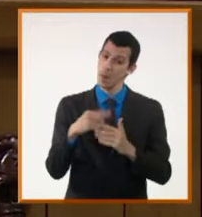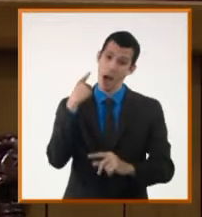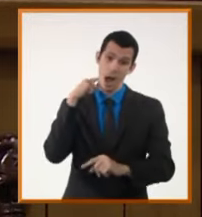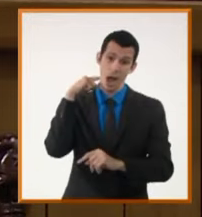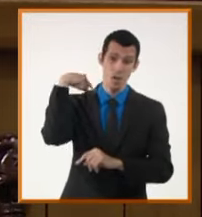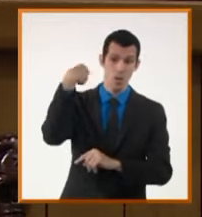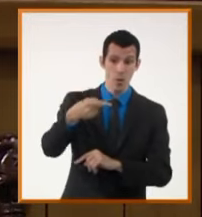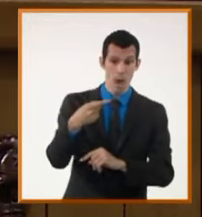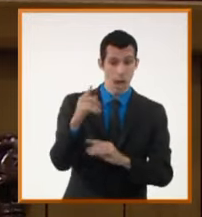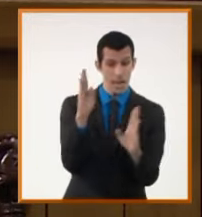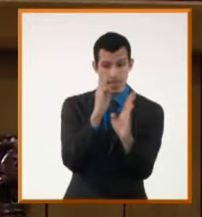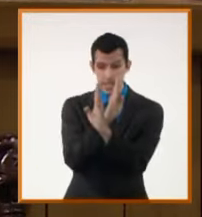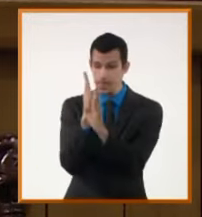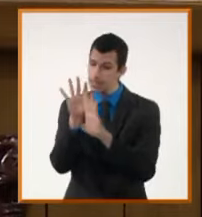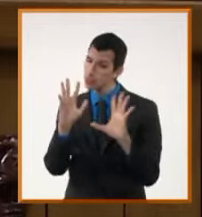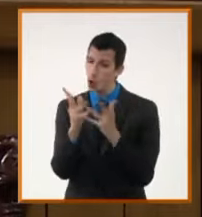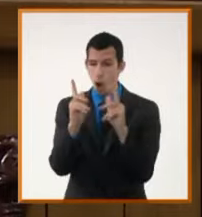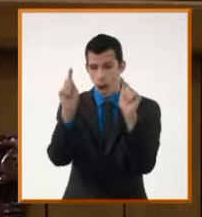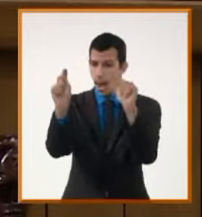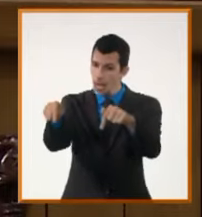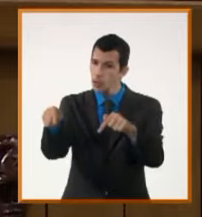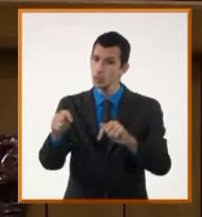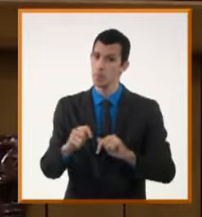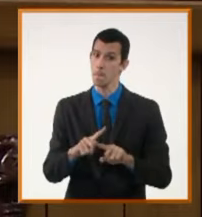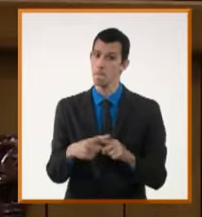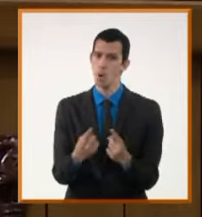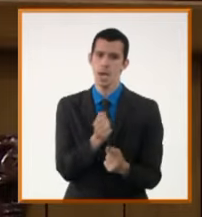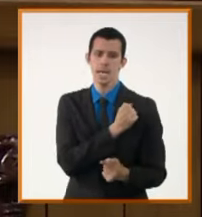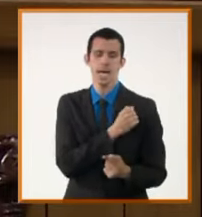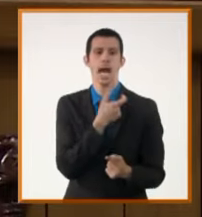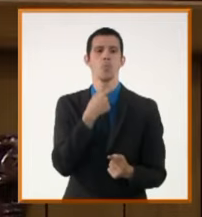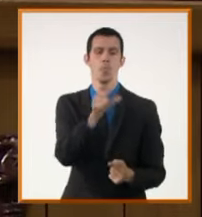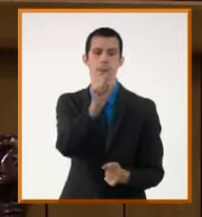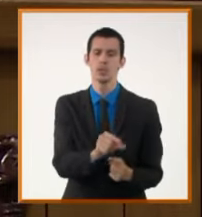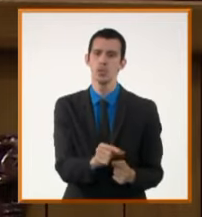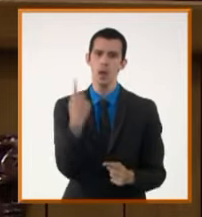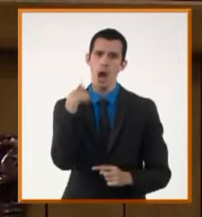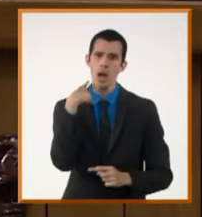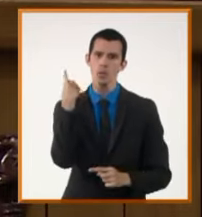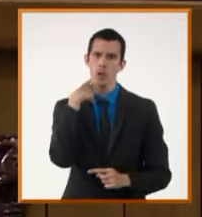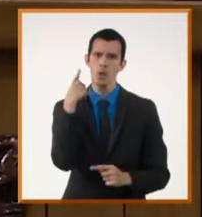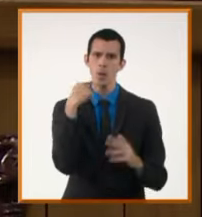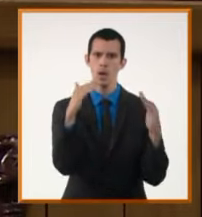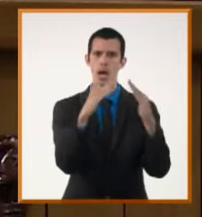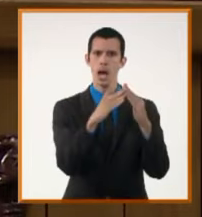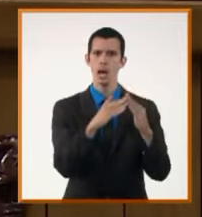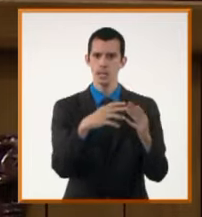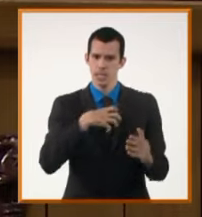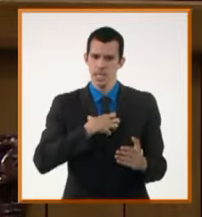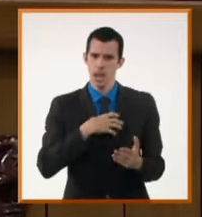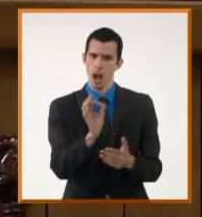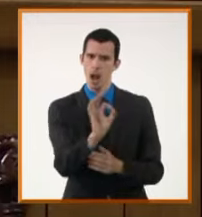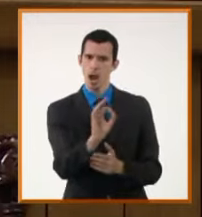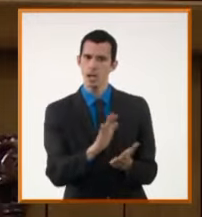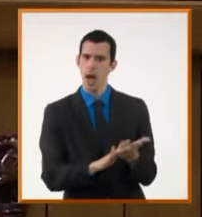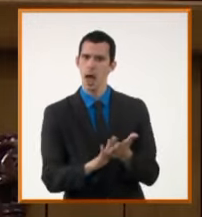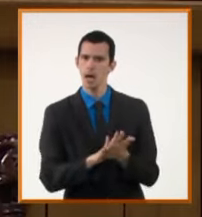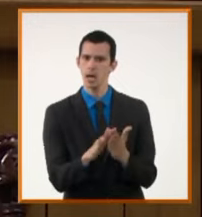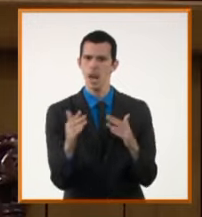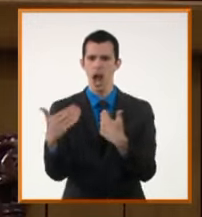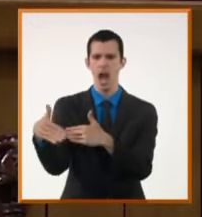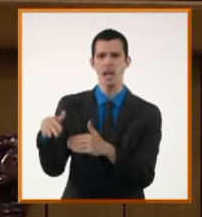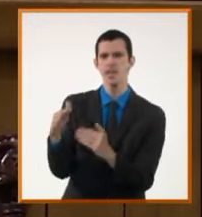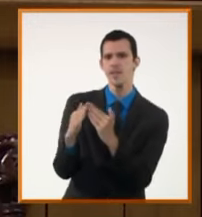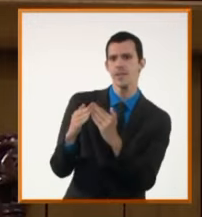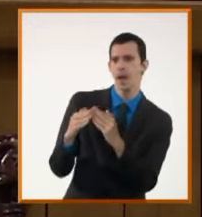nos permita llegar a resolver a más personas la situación de la vivienda. Se habló ahorita aquí, el campo, tenemos